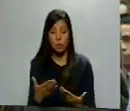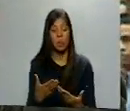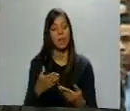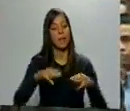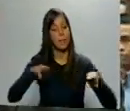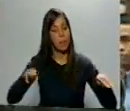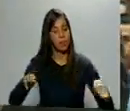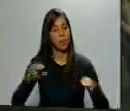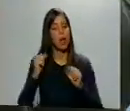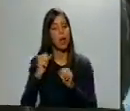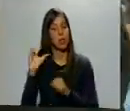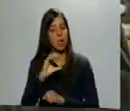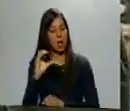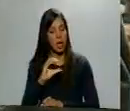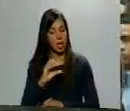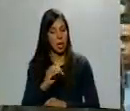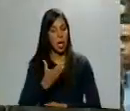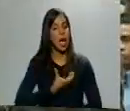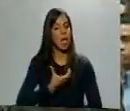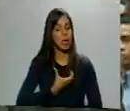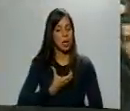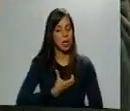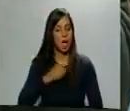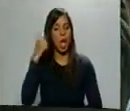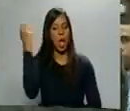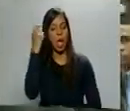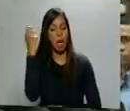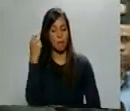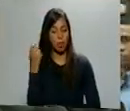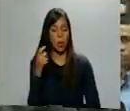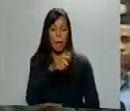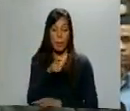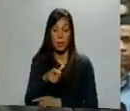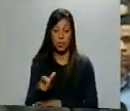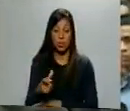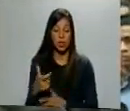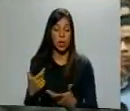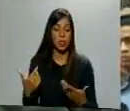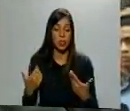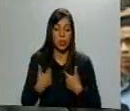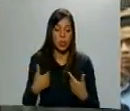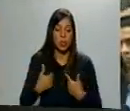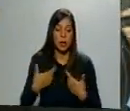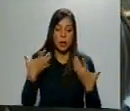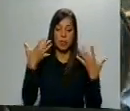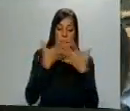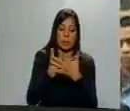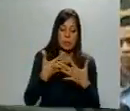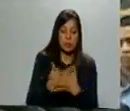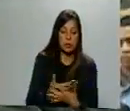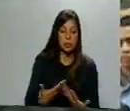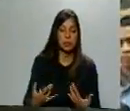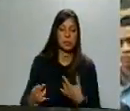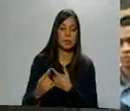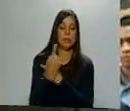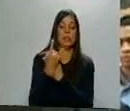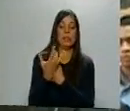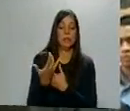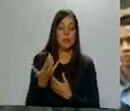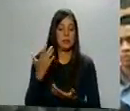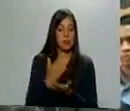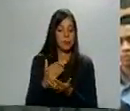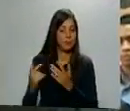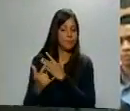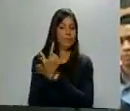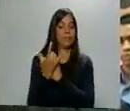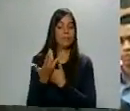del Área Metropolitana, de la Alcaldía del Alto Apure, que están en este momento, un momento de indefensión, que se sienten burlados, que se sienten